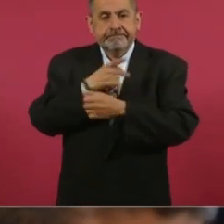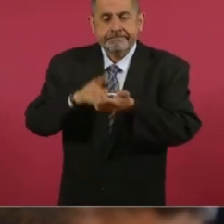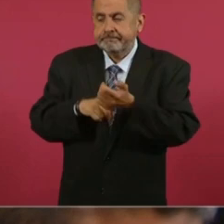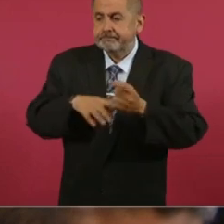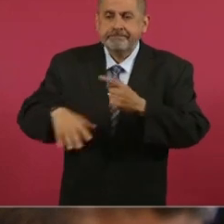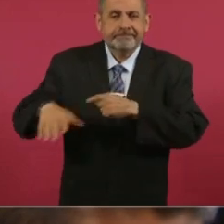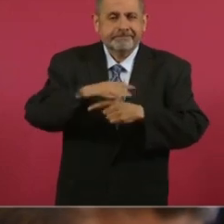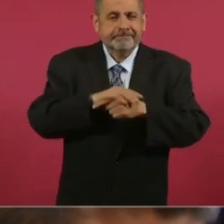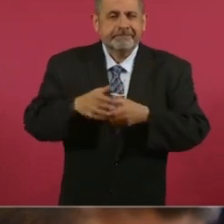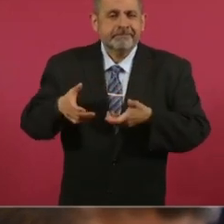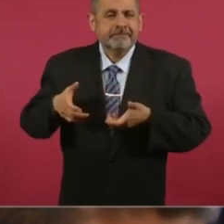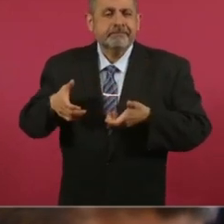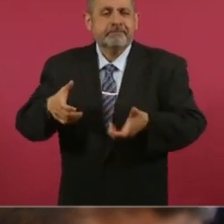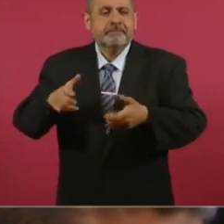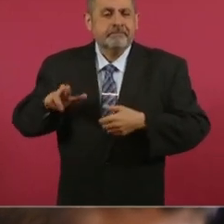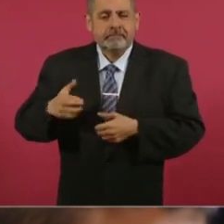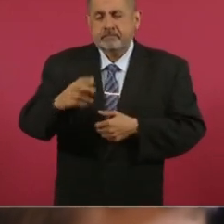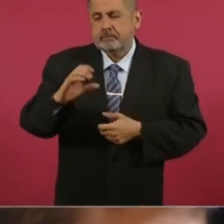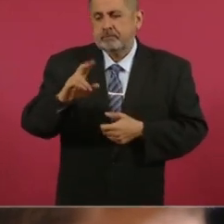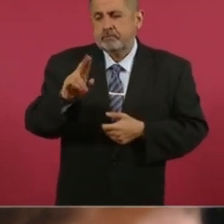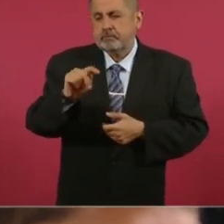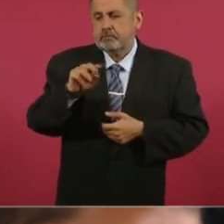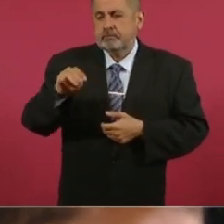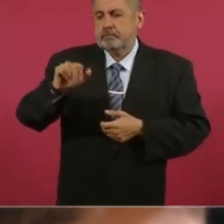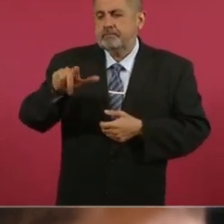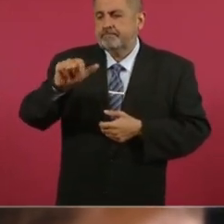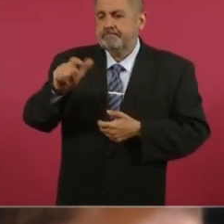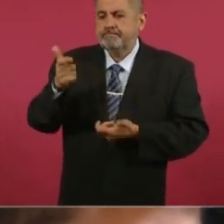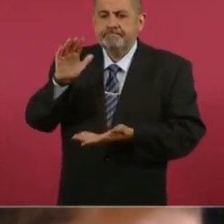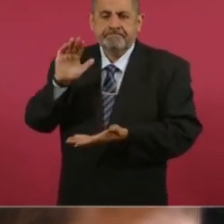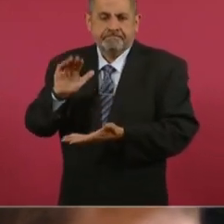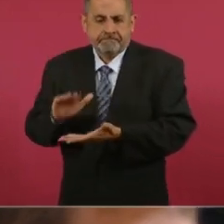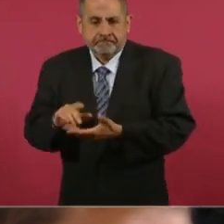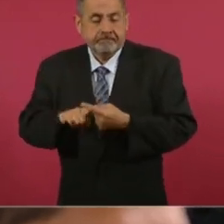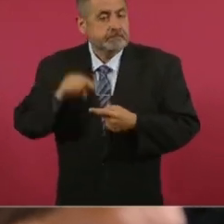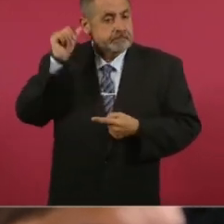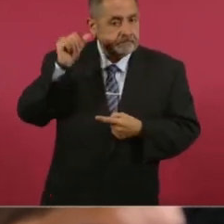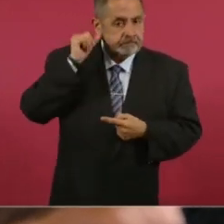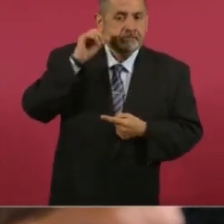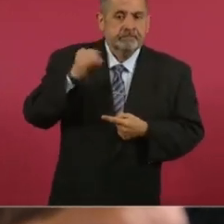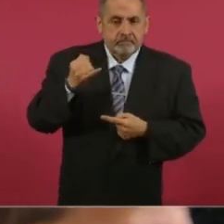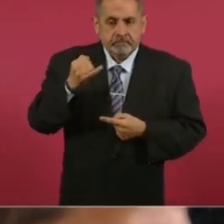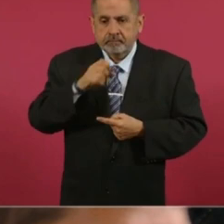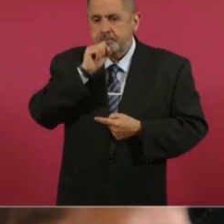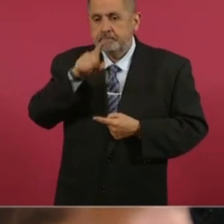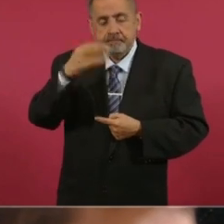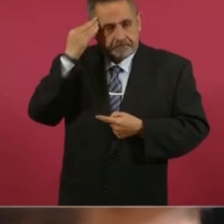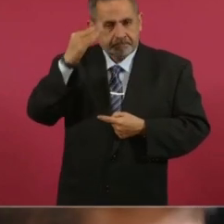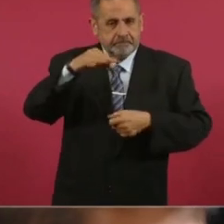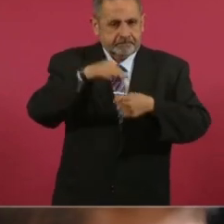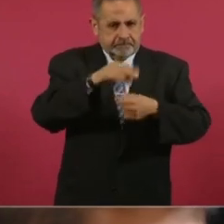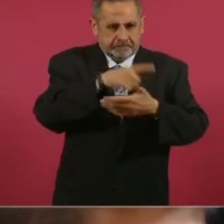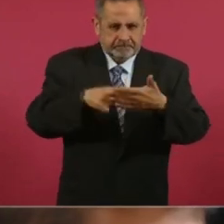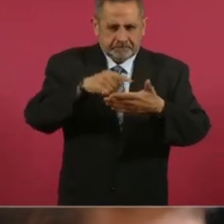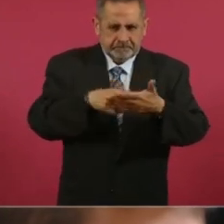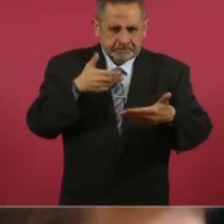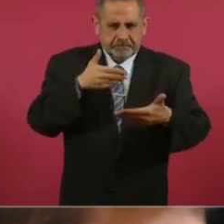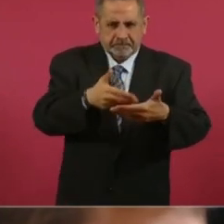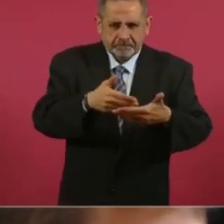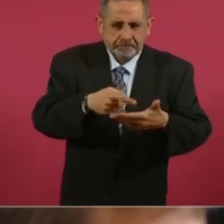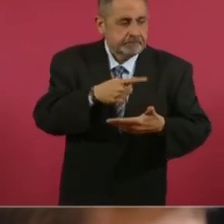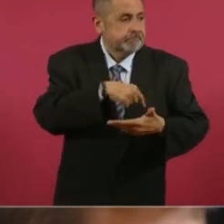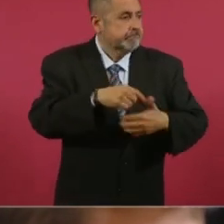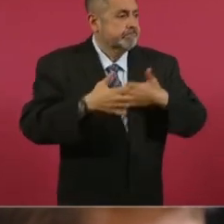al sistema Cutzamala, y este periodo de abril a junio pues también se empata con el periodo electoral, y esto podría pues caldear